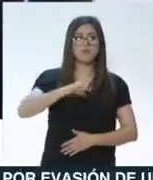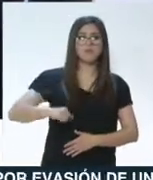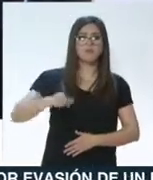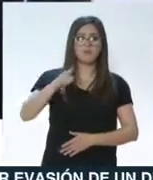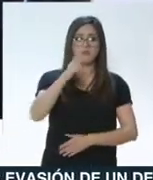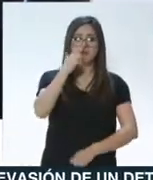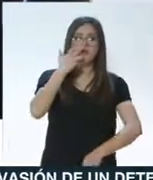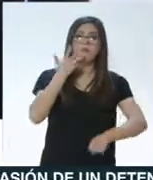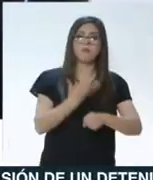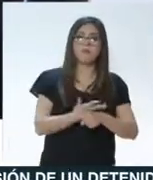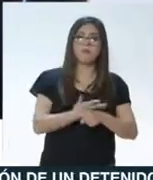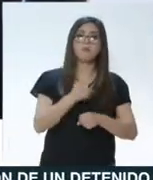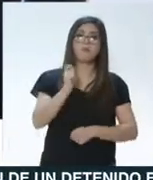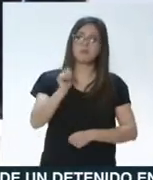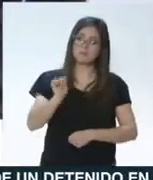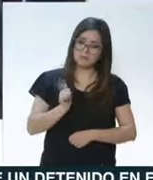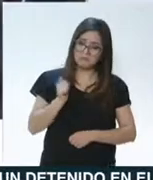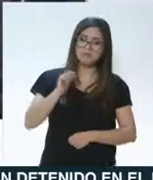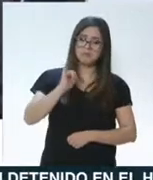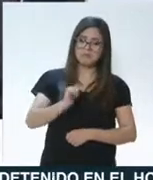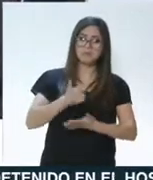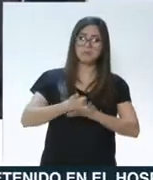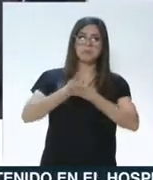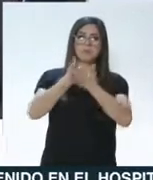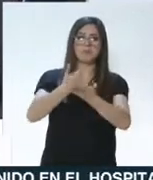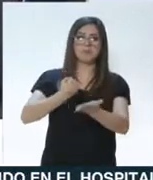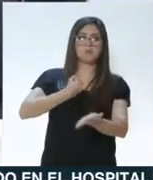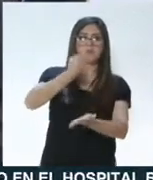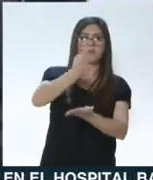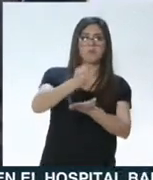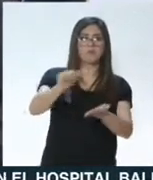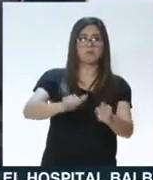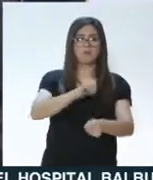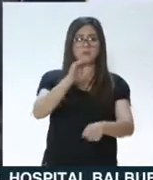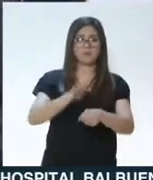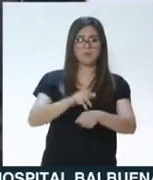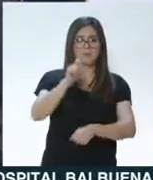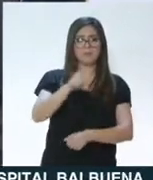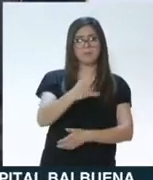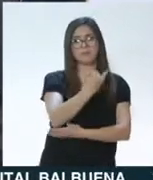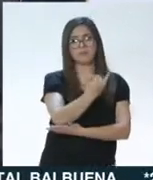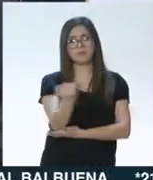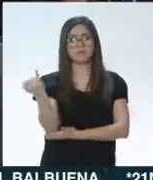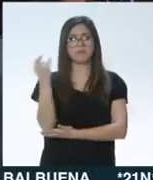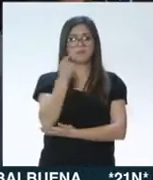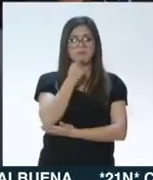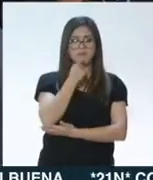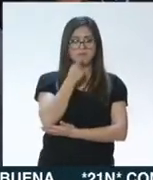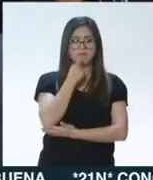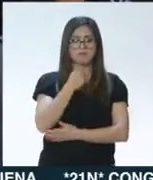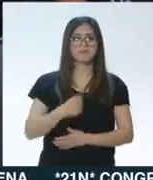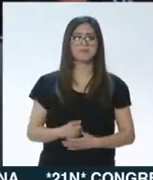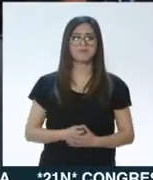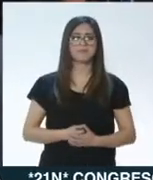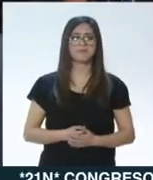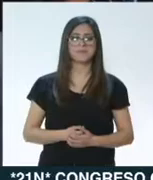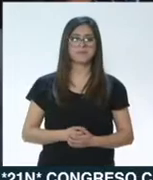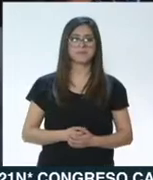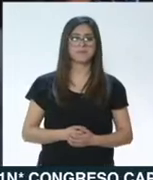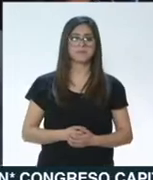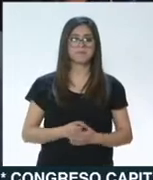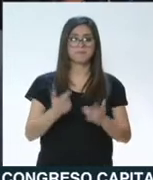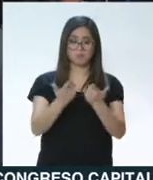alcaldes asuman administrativa y financieramente el programa de estancias infantiles. Reiteró que su